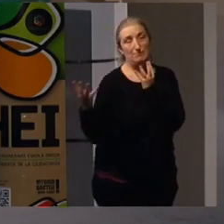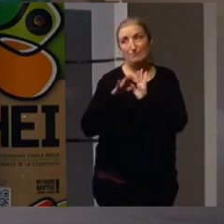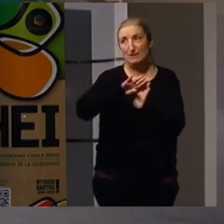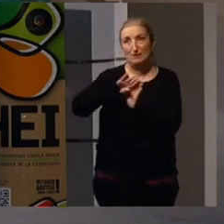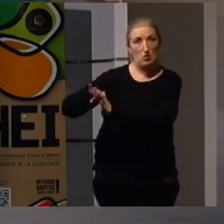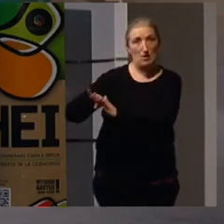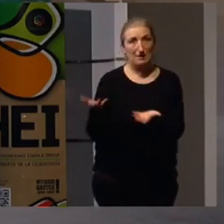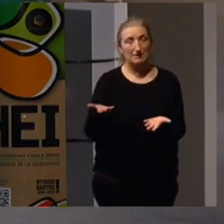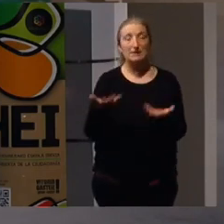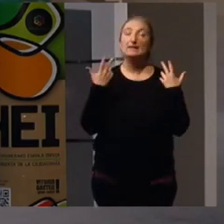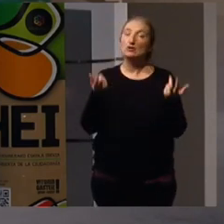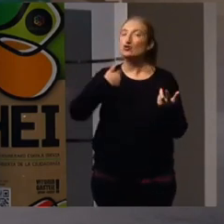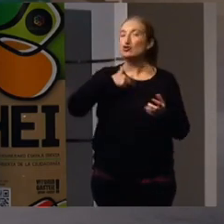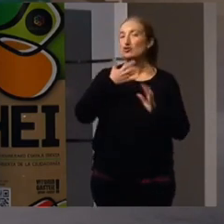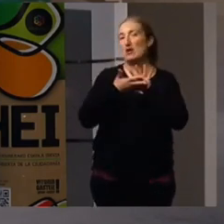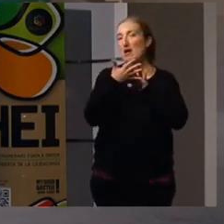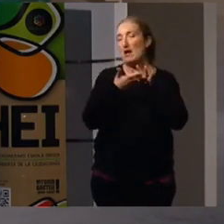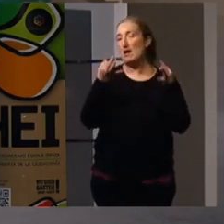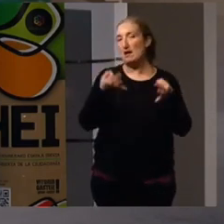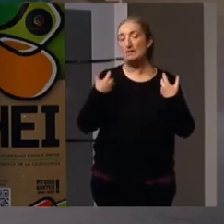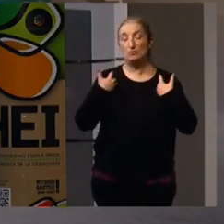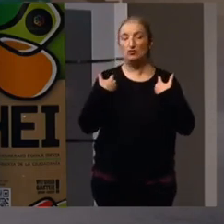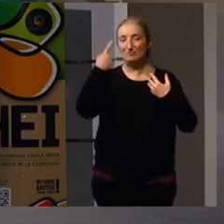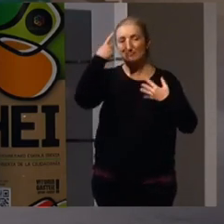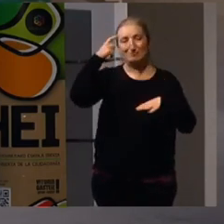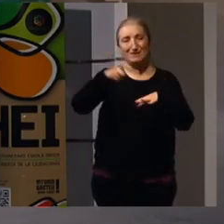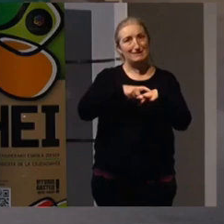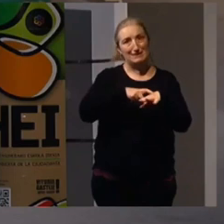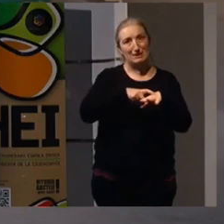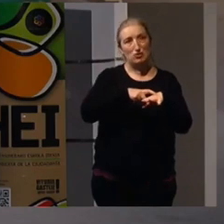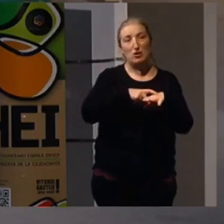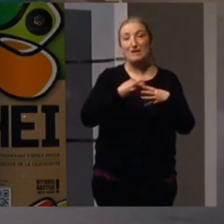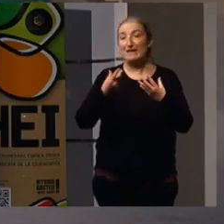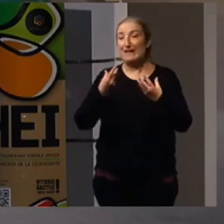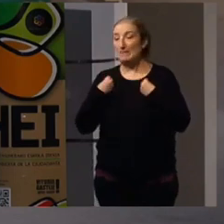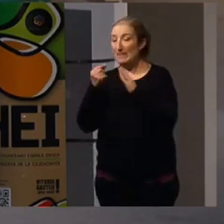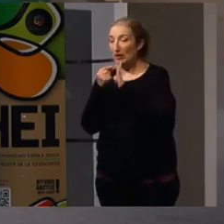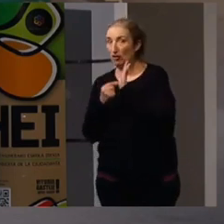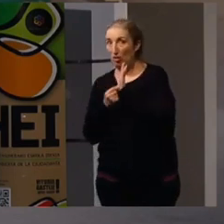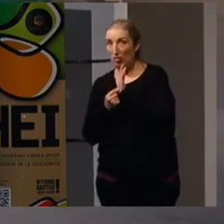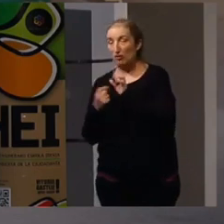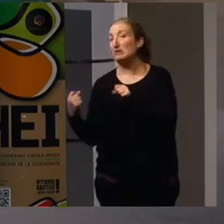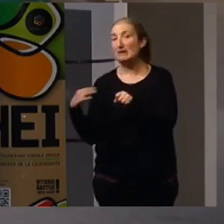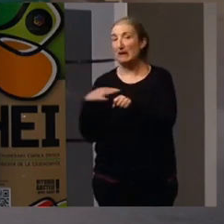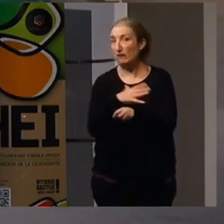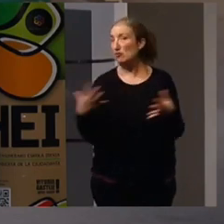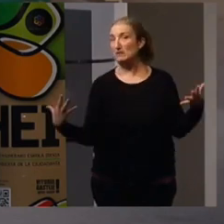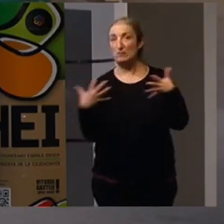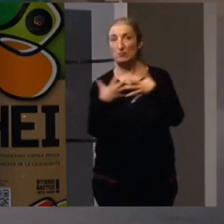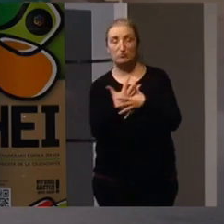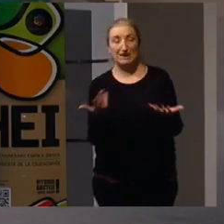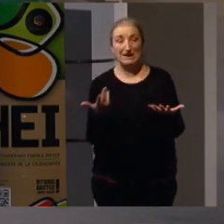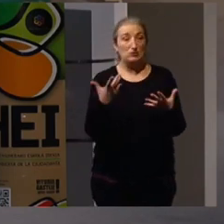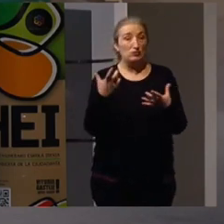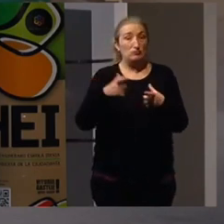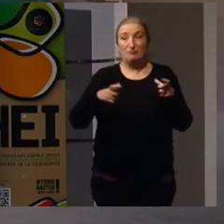cual... Nosotros siempre hablamos de que el sufrimiento psíquico tiene mucho que ver con las condiciones de vida y los servicios públicos